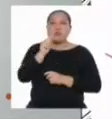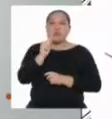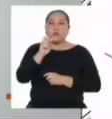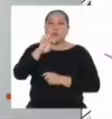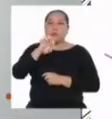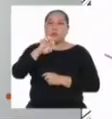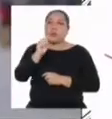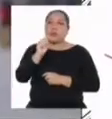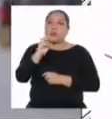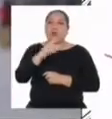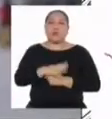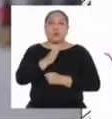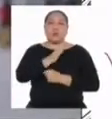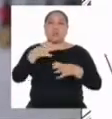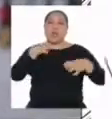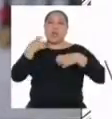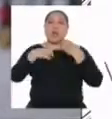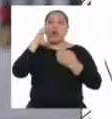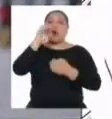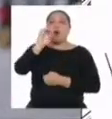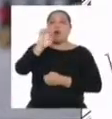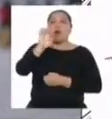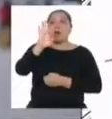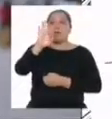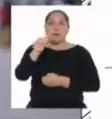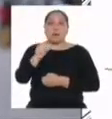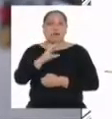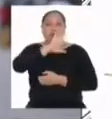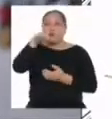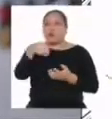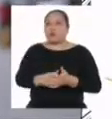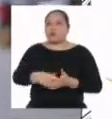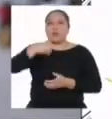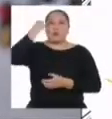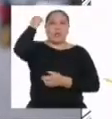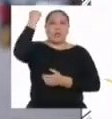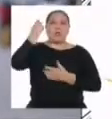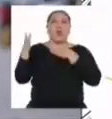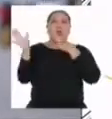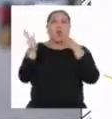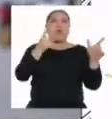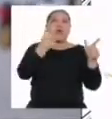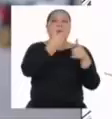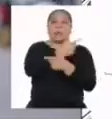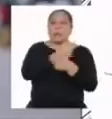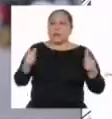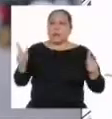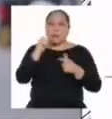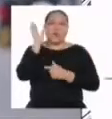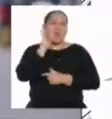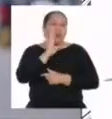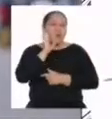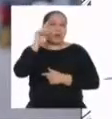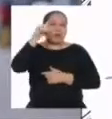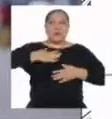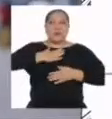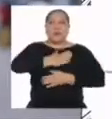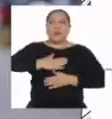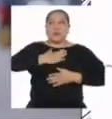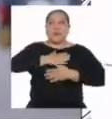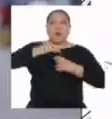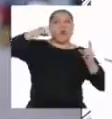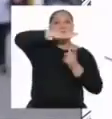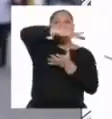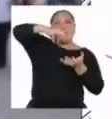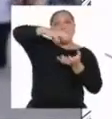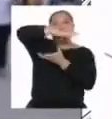tu queja ante el OEFA. Recuerda que todos tenemos derecho a respirar aire libre de contaminación y a gozar de un ambiente sano para el